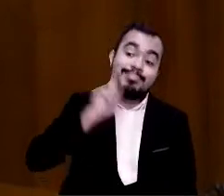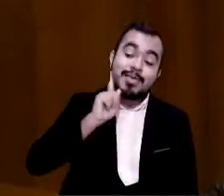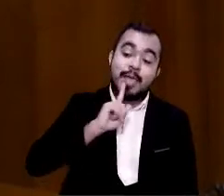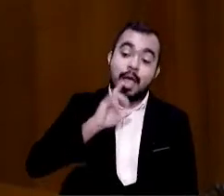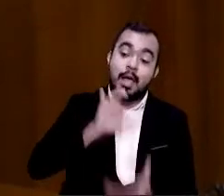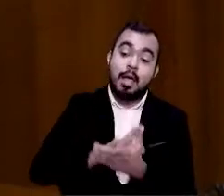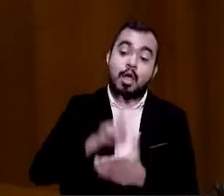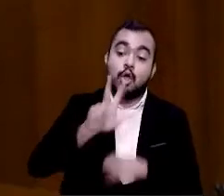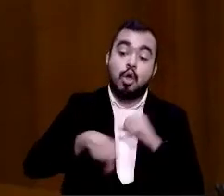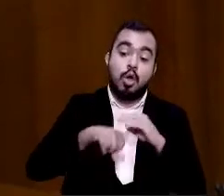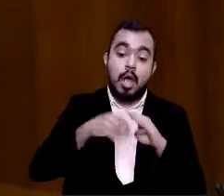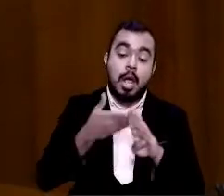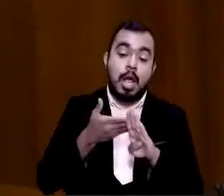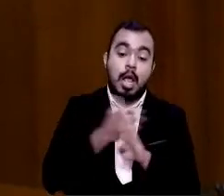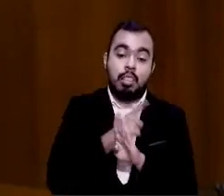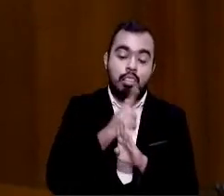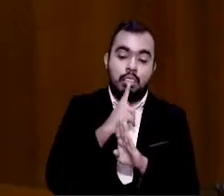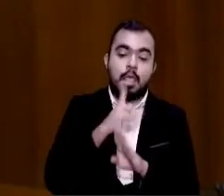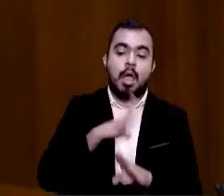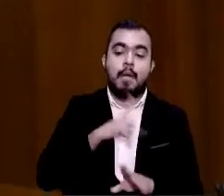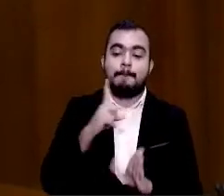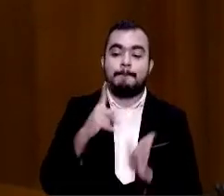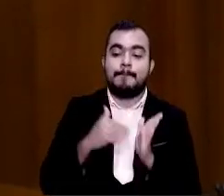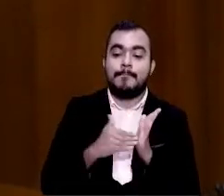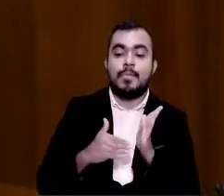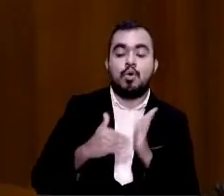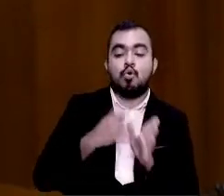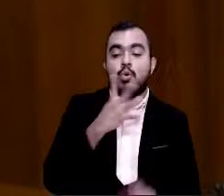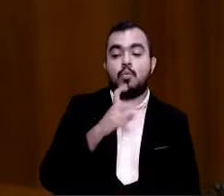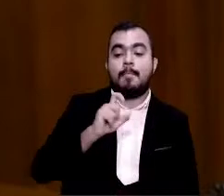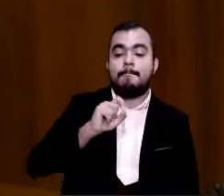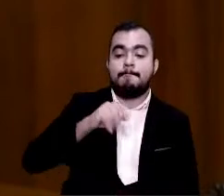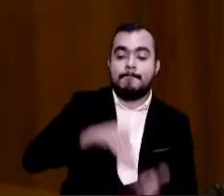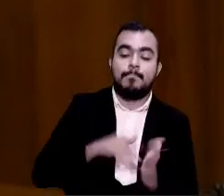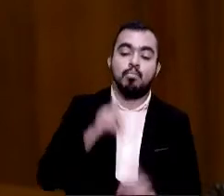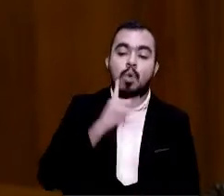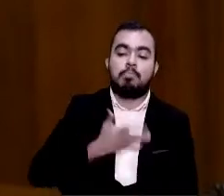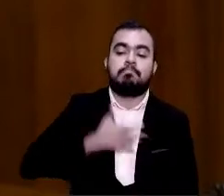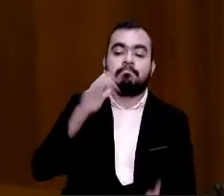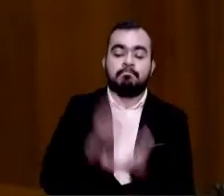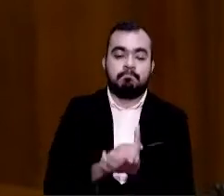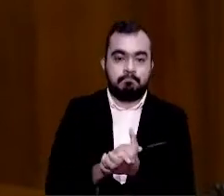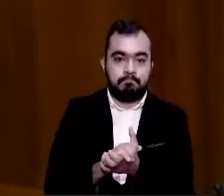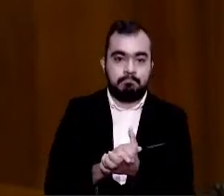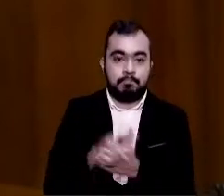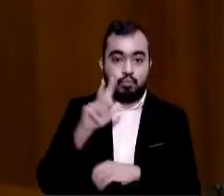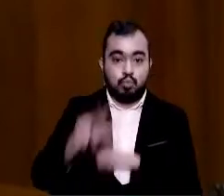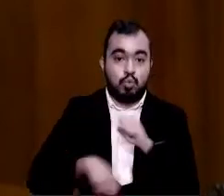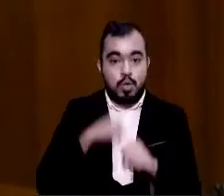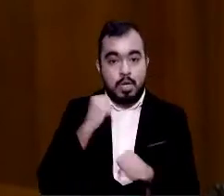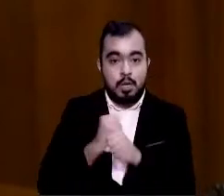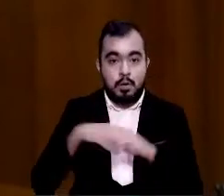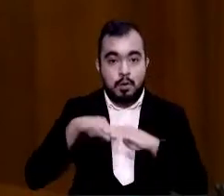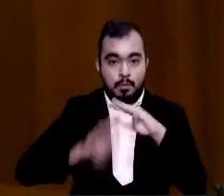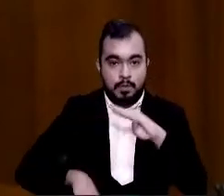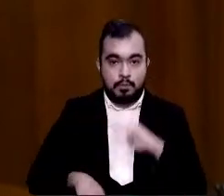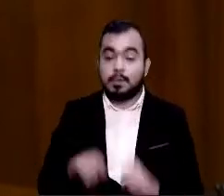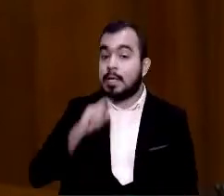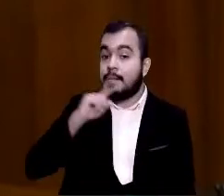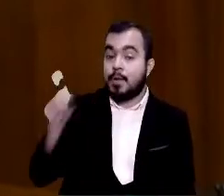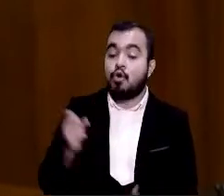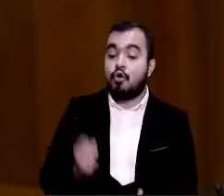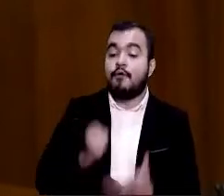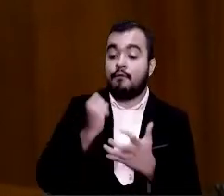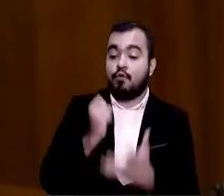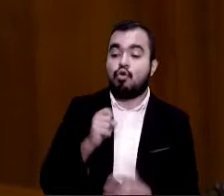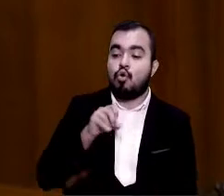18 años, al registrar 1.420.000 mujeres en esta situación. De igual manera, el Fondo de las Naciones Unidas para la Infancia,